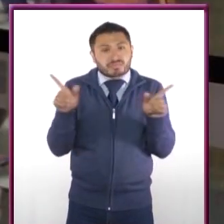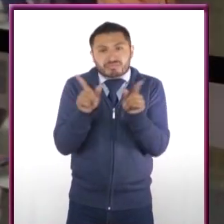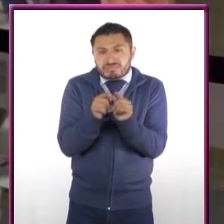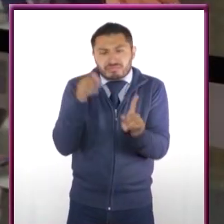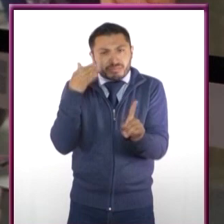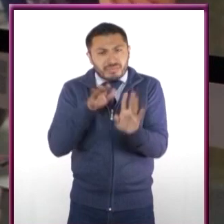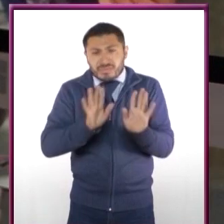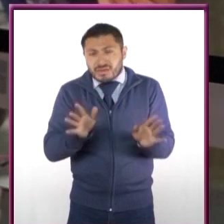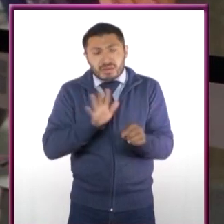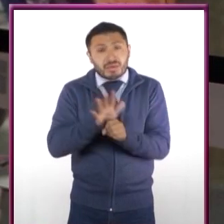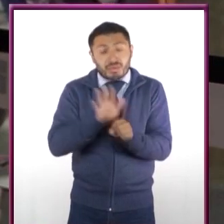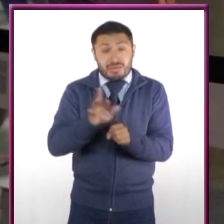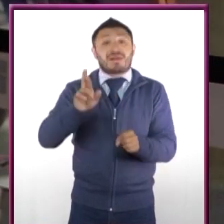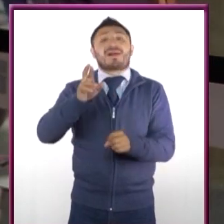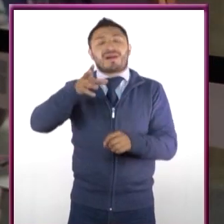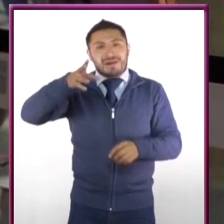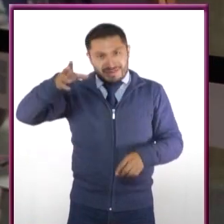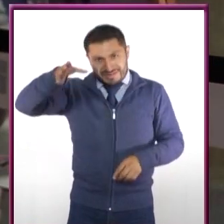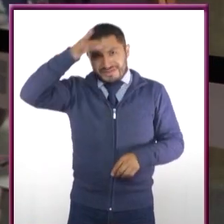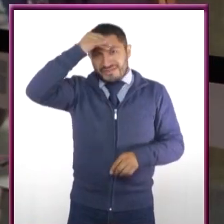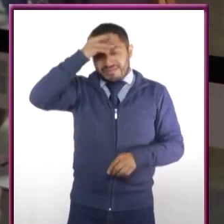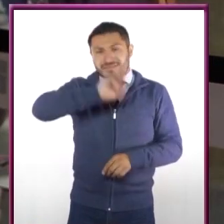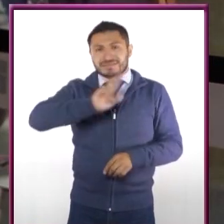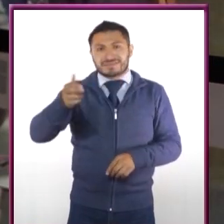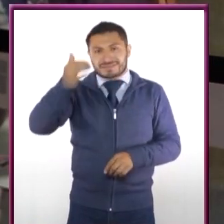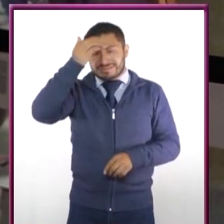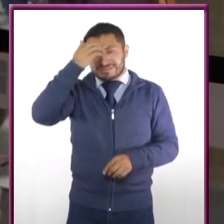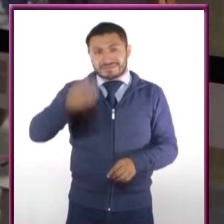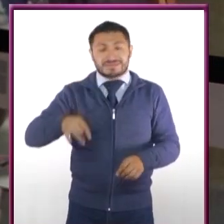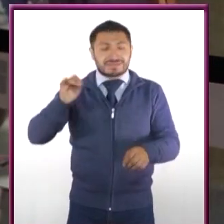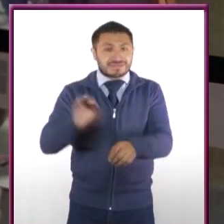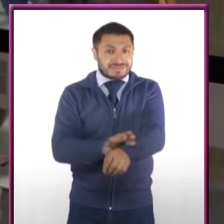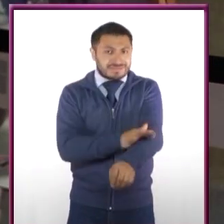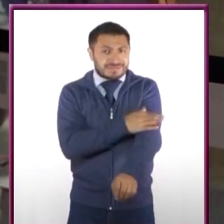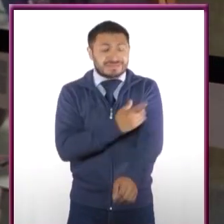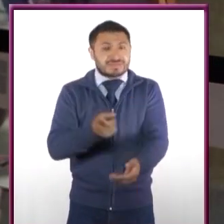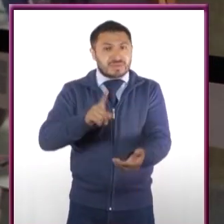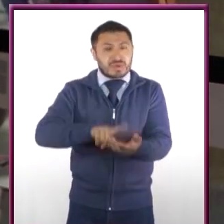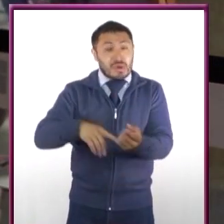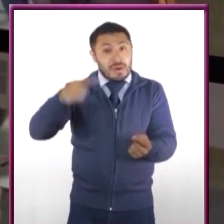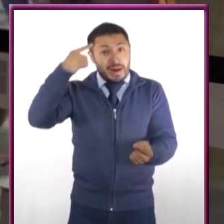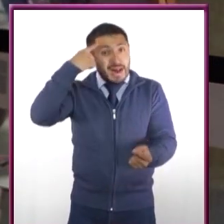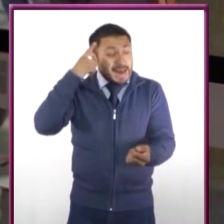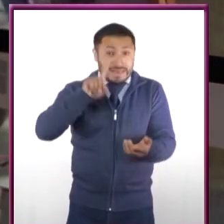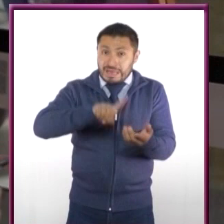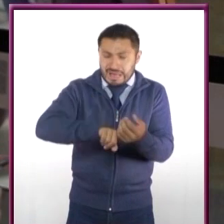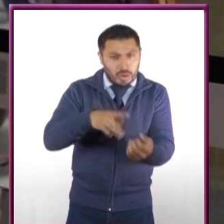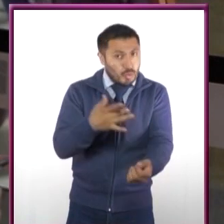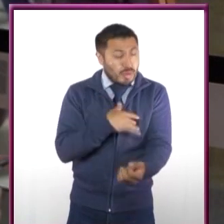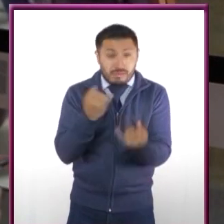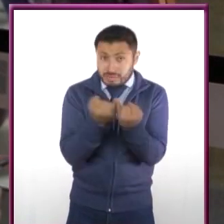hay que reconocer, aprender a reconocer nuestras emociones. Pueden hacer esto.